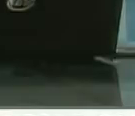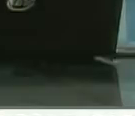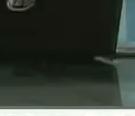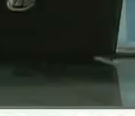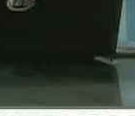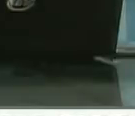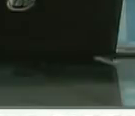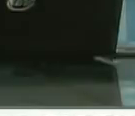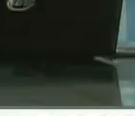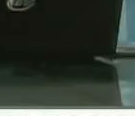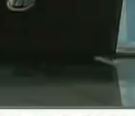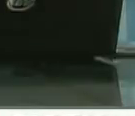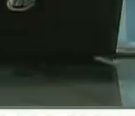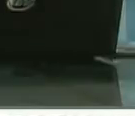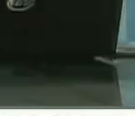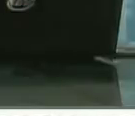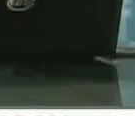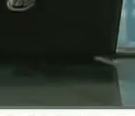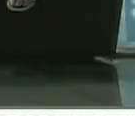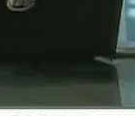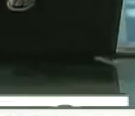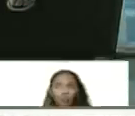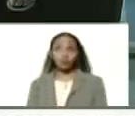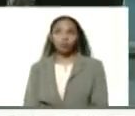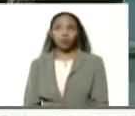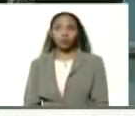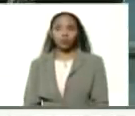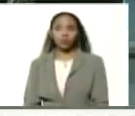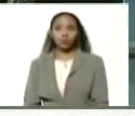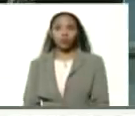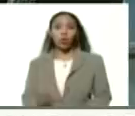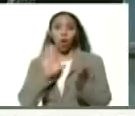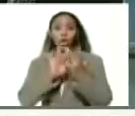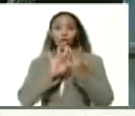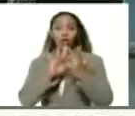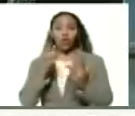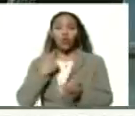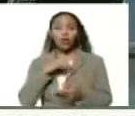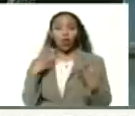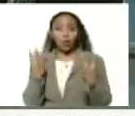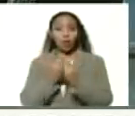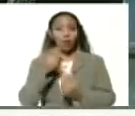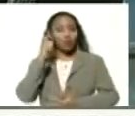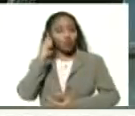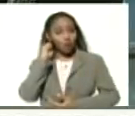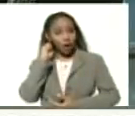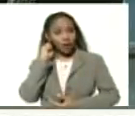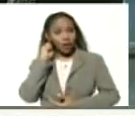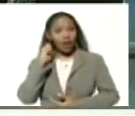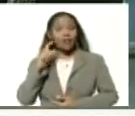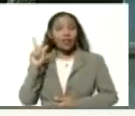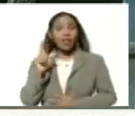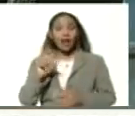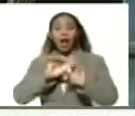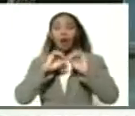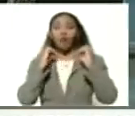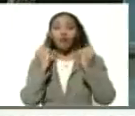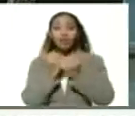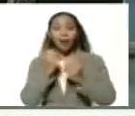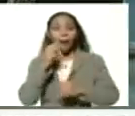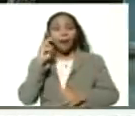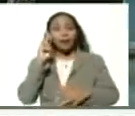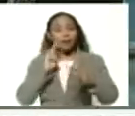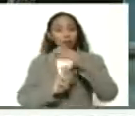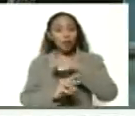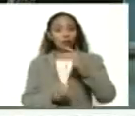8 y 28, a esta hora establecemos información de último minuto, contacto con nuestra compañera María Jiménez desde la sala de prensa Simón